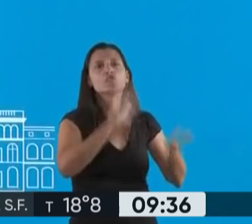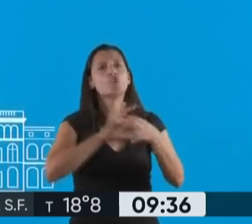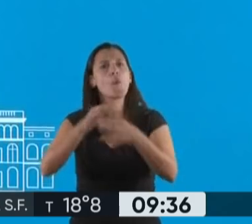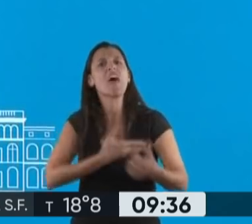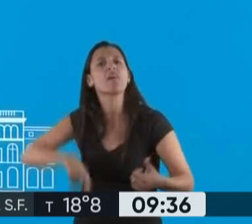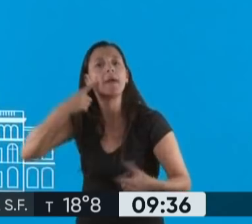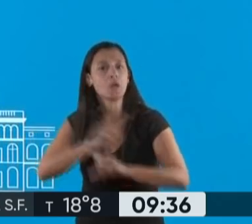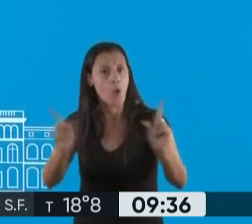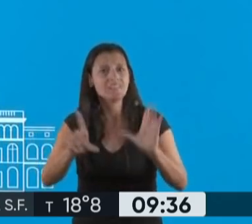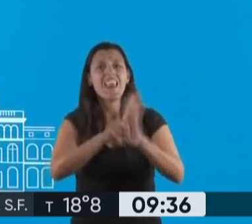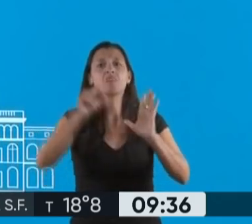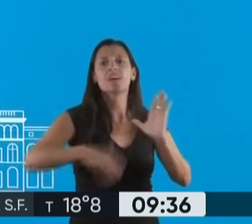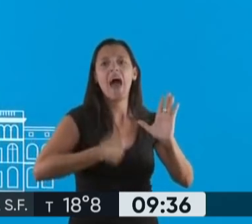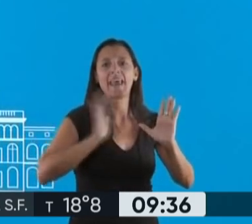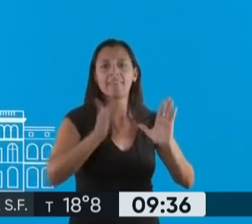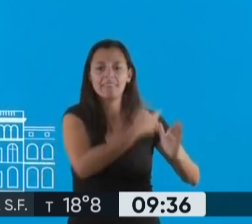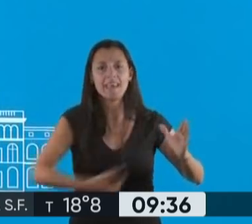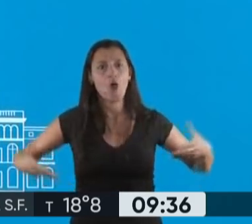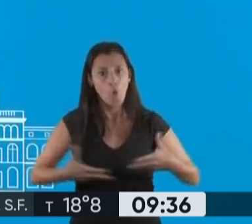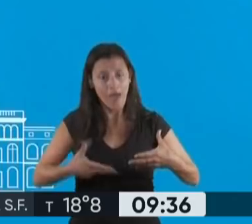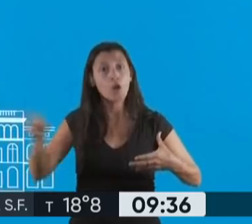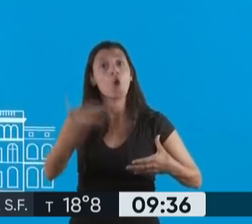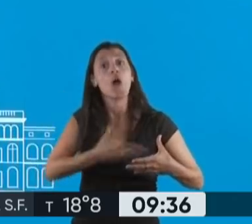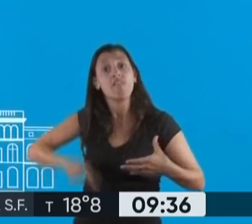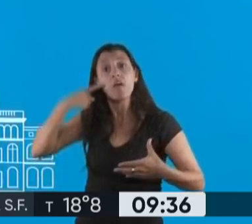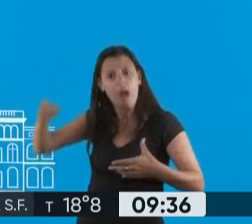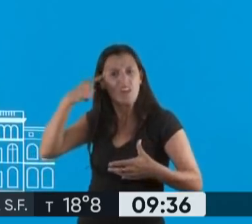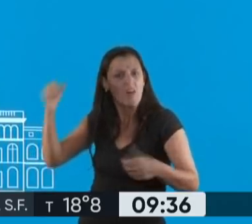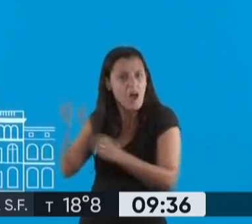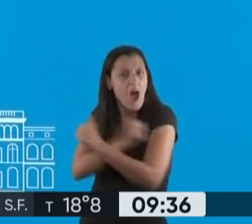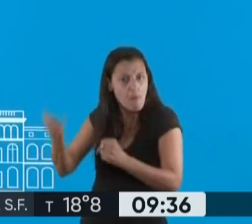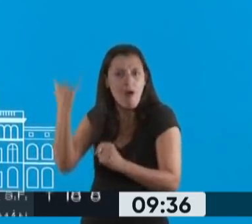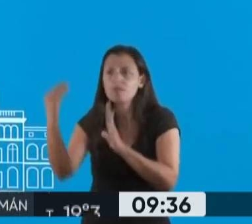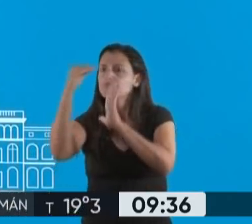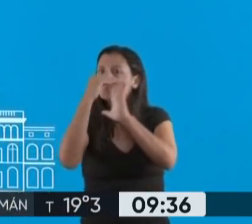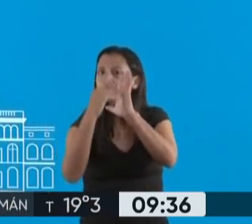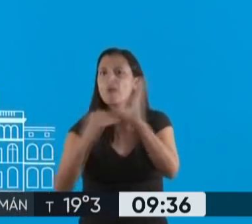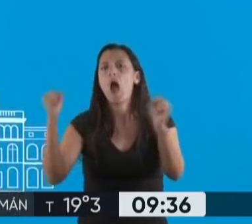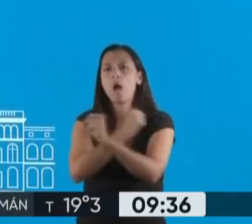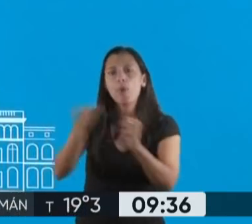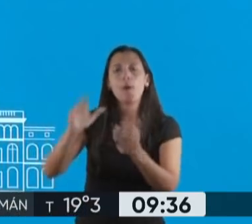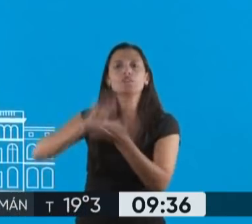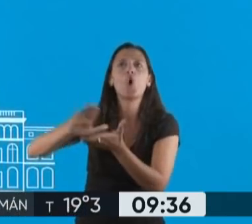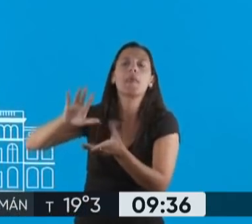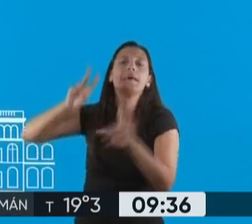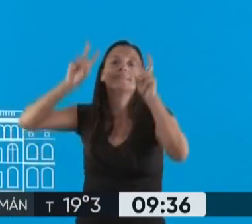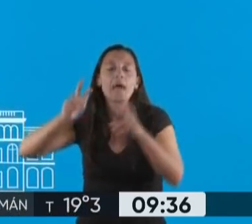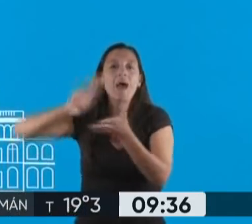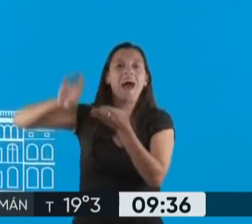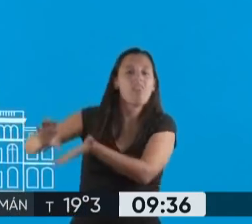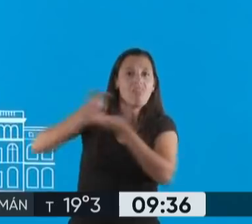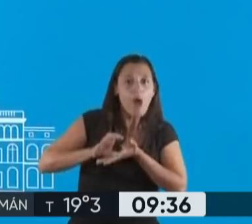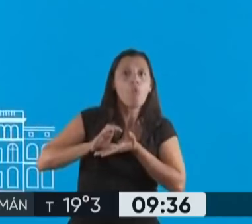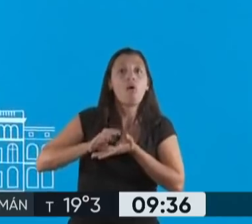una ley del gobierno argentino. De hecho, el Fondo Monetario Internacional aprueba una cantidad de endeudamientos sin que pasen por